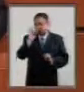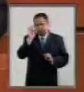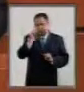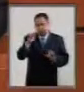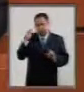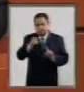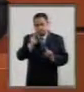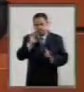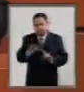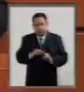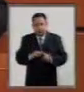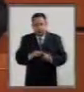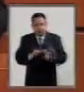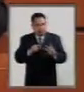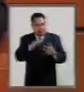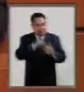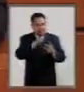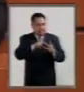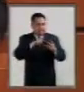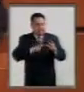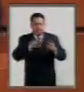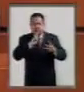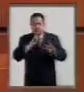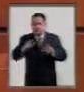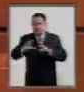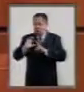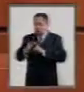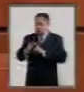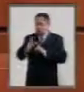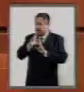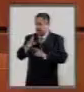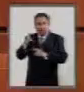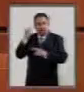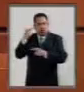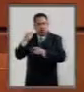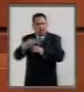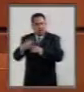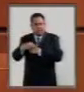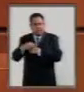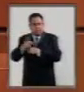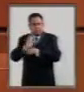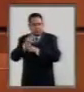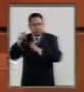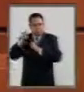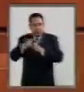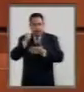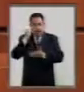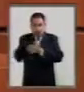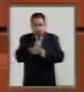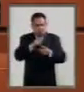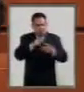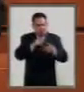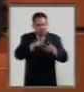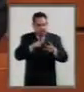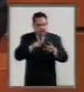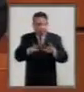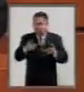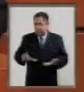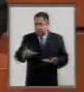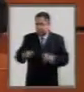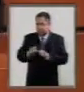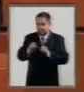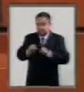atinada en los tres resolutivos que se aprobaron en la Comisión de Radio, Televisión y Cinematografía de este Senado de la República en